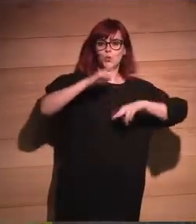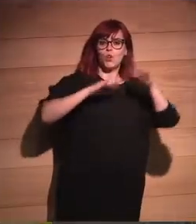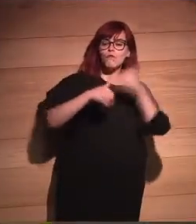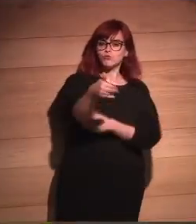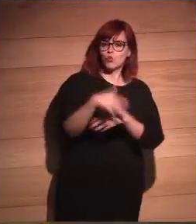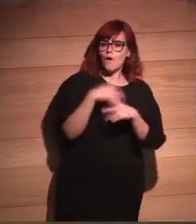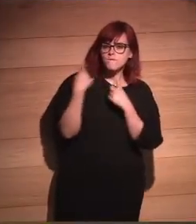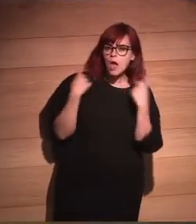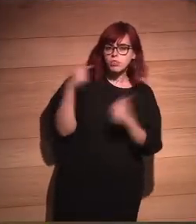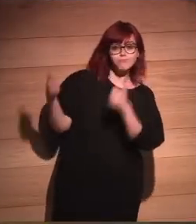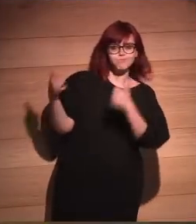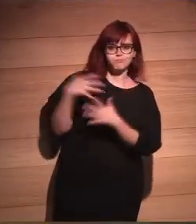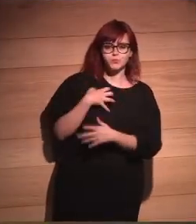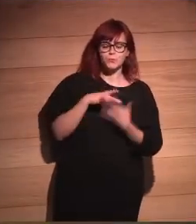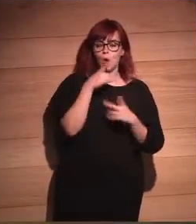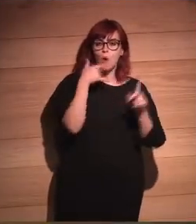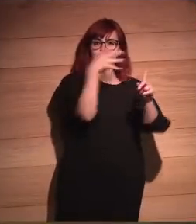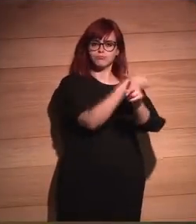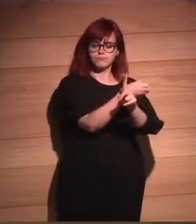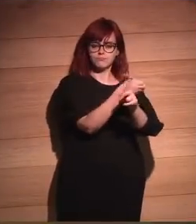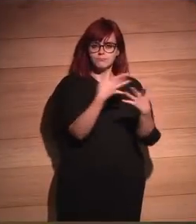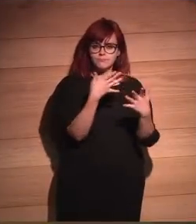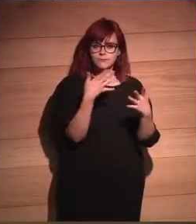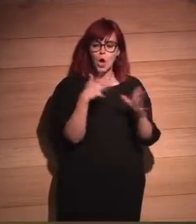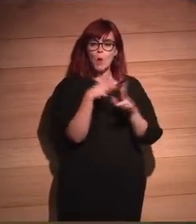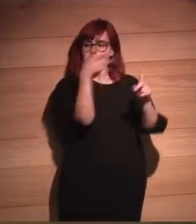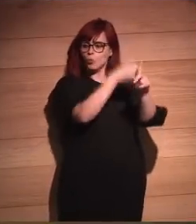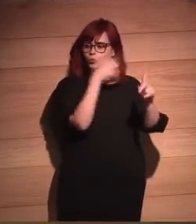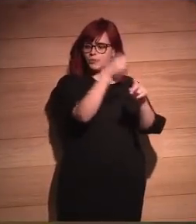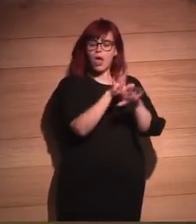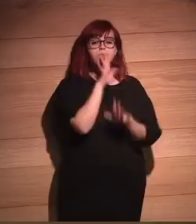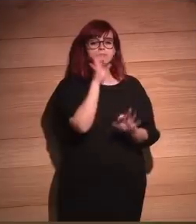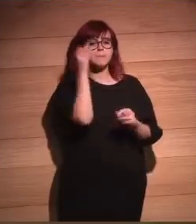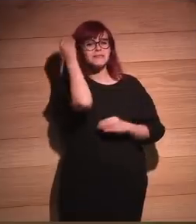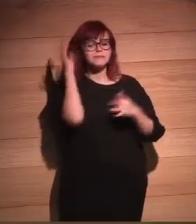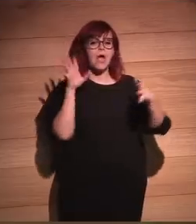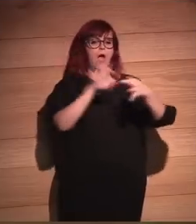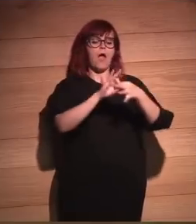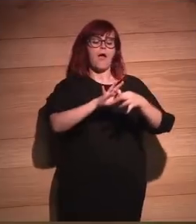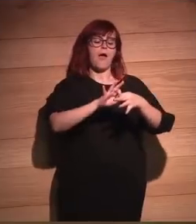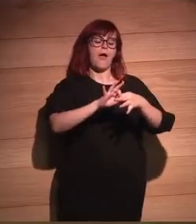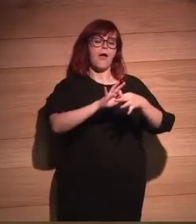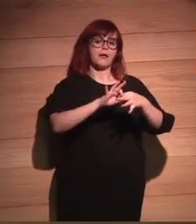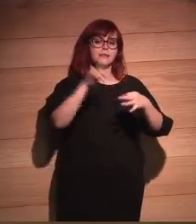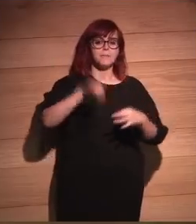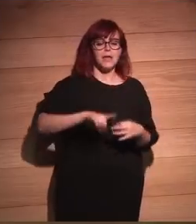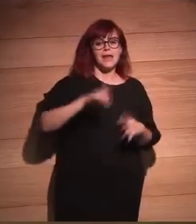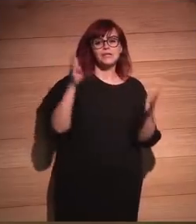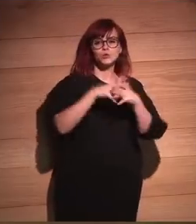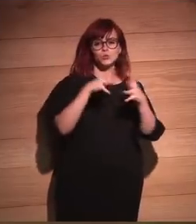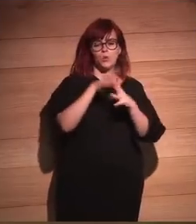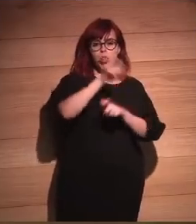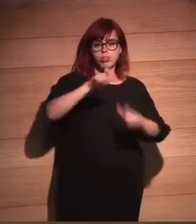ese futuro. Sí, pero utópico. Y quizá distópico. Yo creo que también tiene mucho que ver con nuestra propia